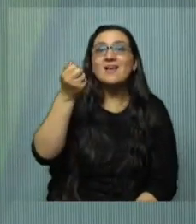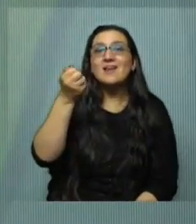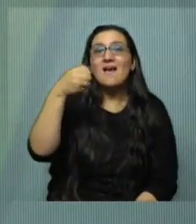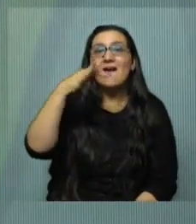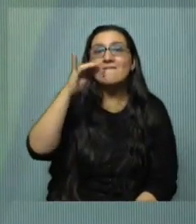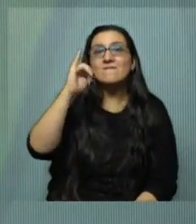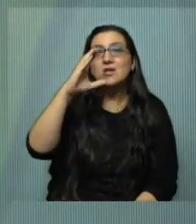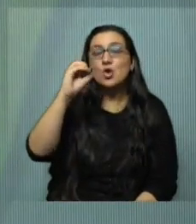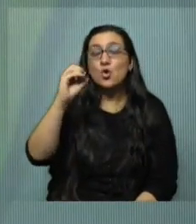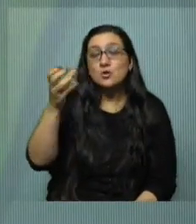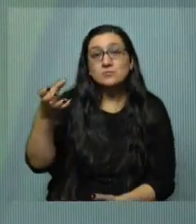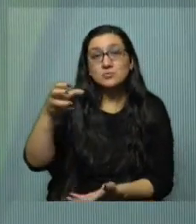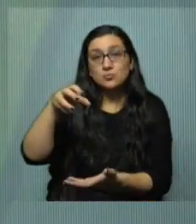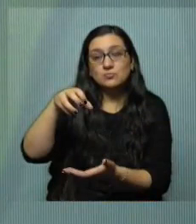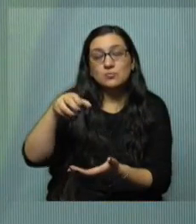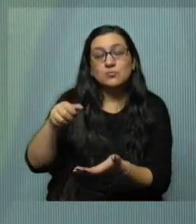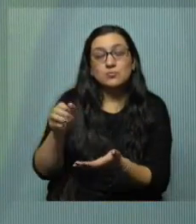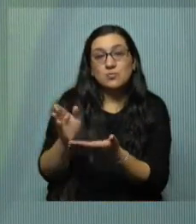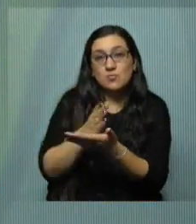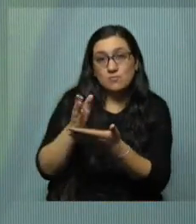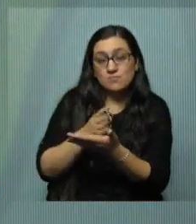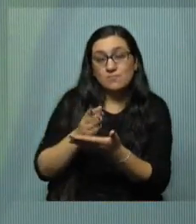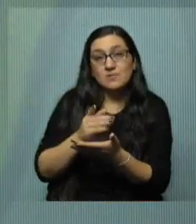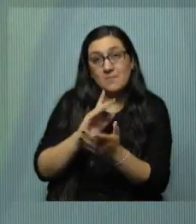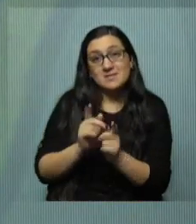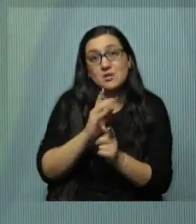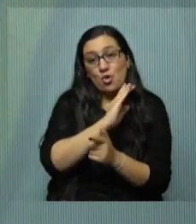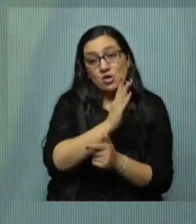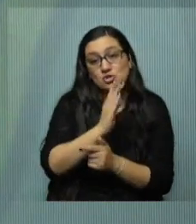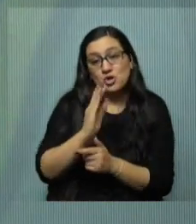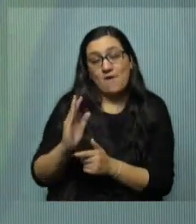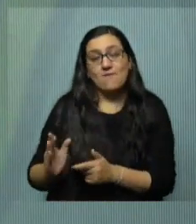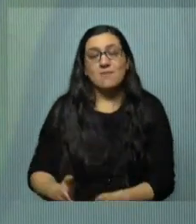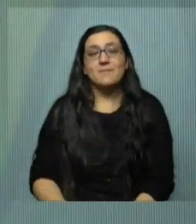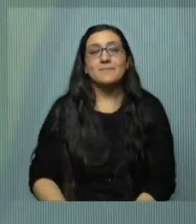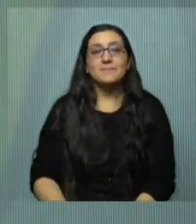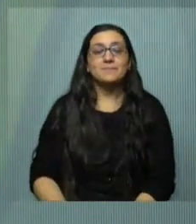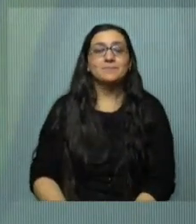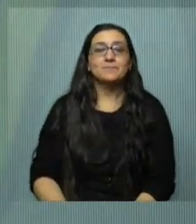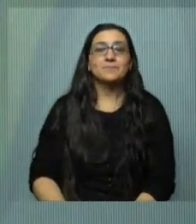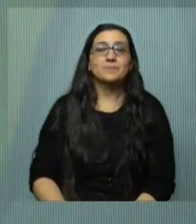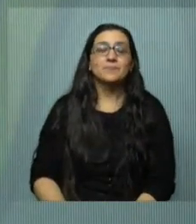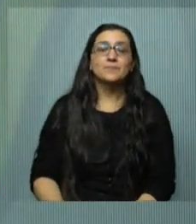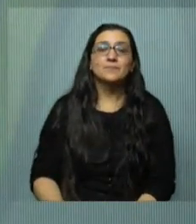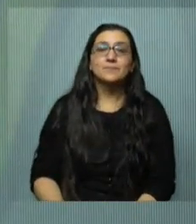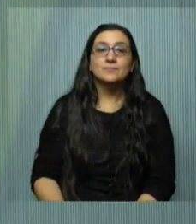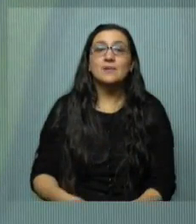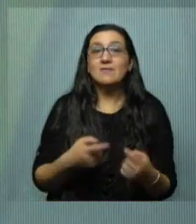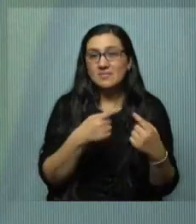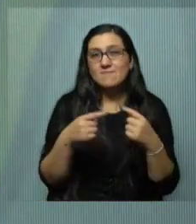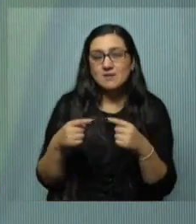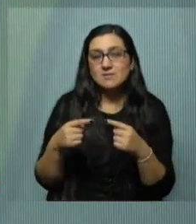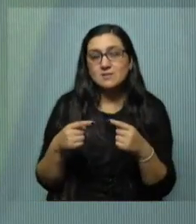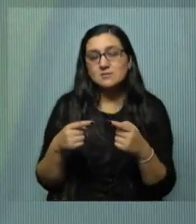muchos crecimos leyendo. Y coleccionando. Y bueno, a través de muchas crónicas y perfiles y semblanzas que había también